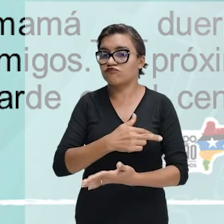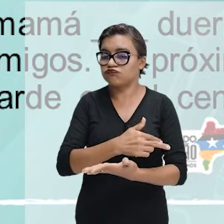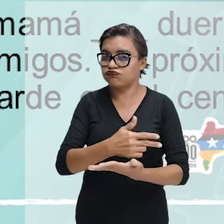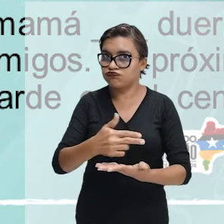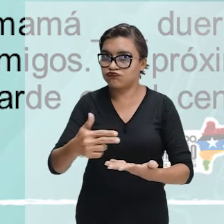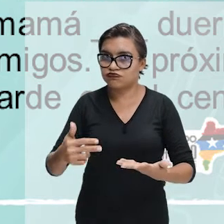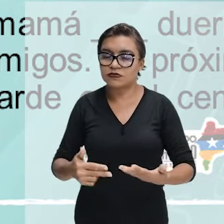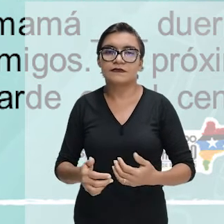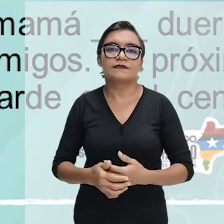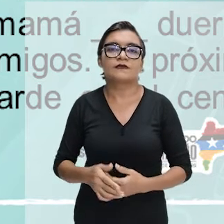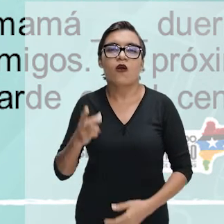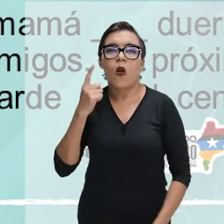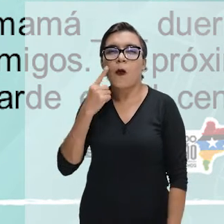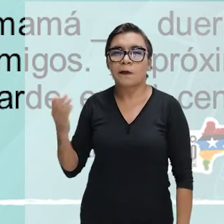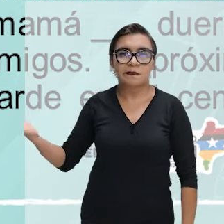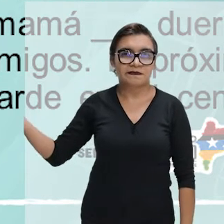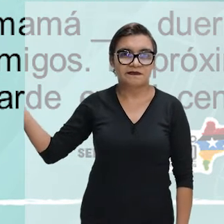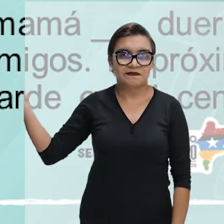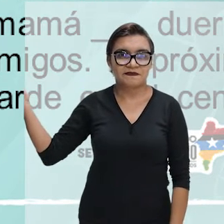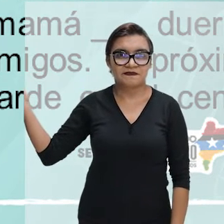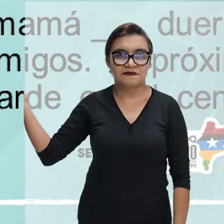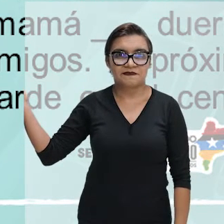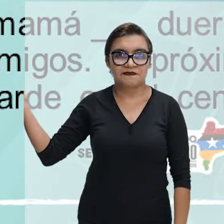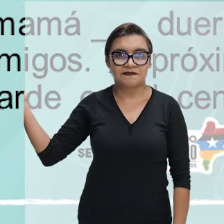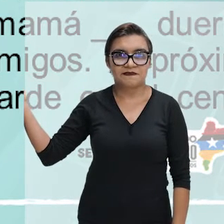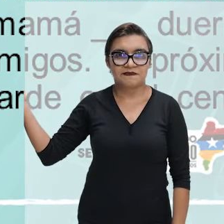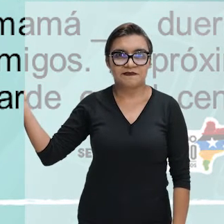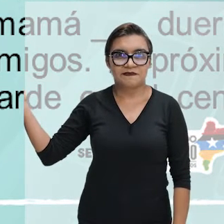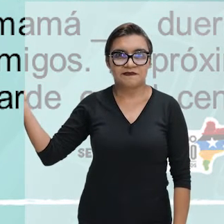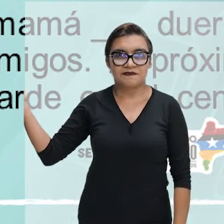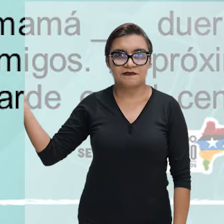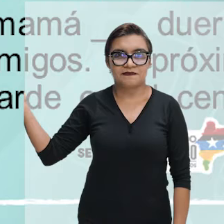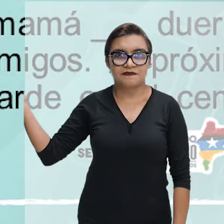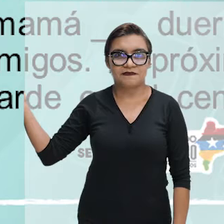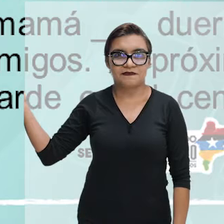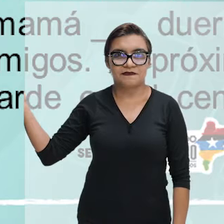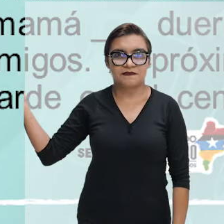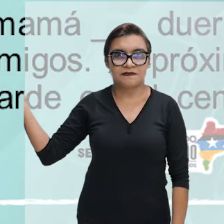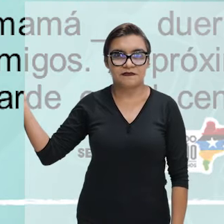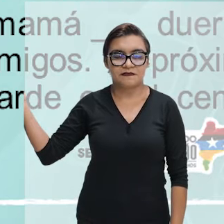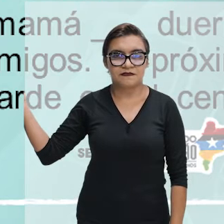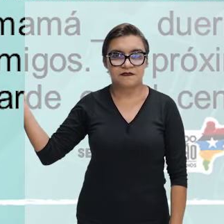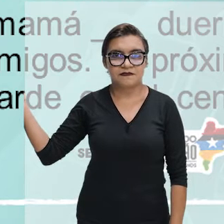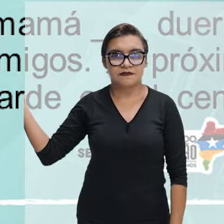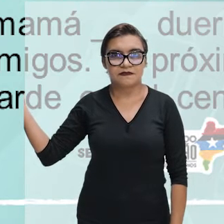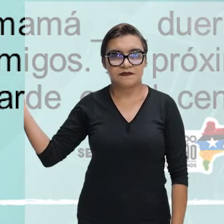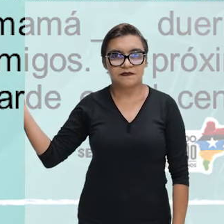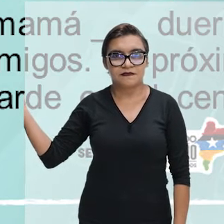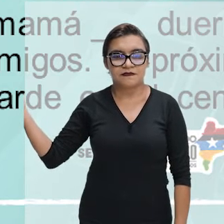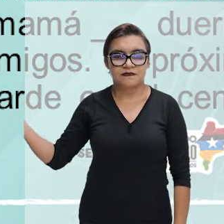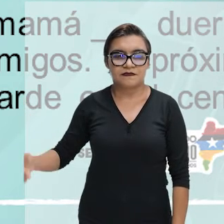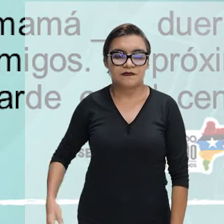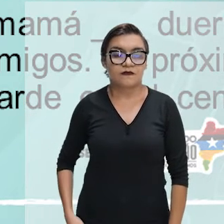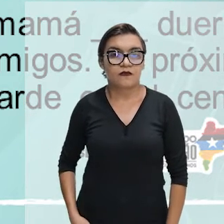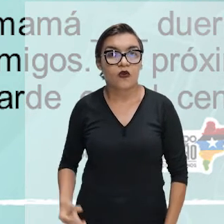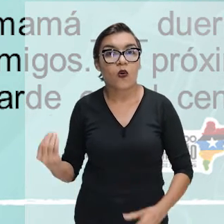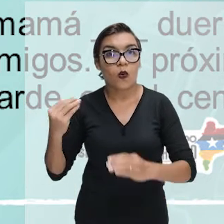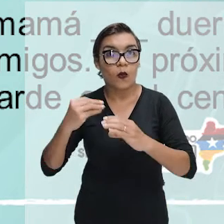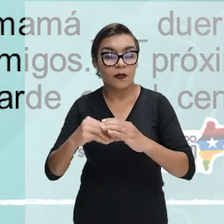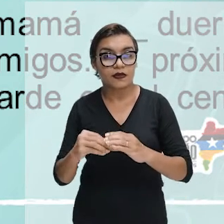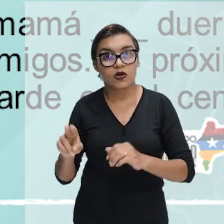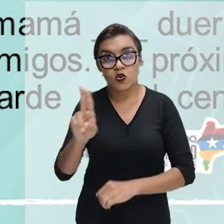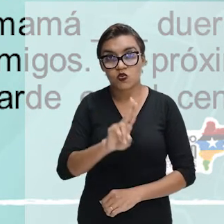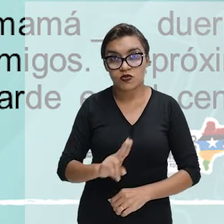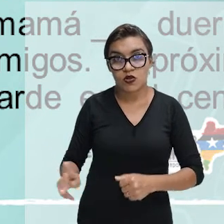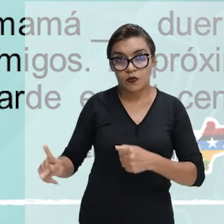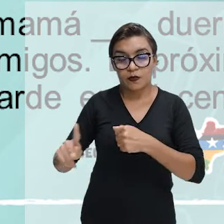que eu quero? Completa com os pronomes átonos correctos quando seja necessário. Completar com os pronomes átonos